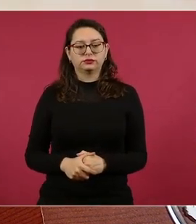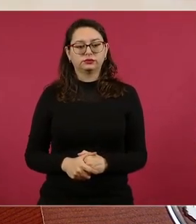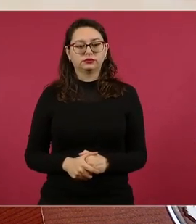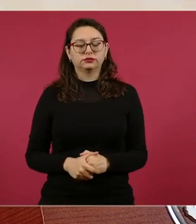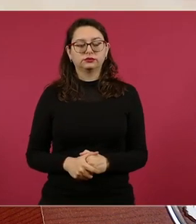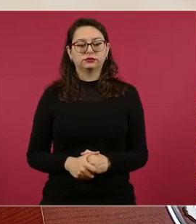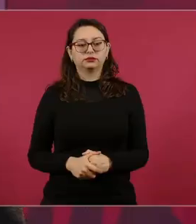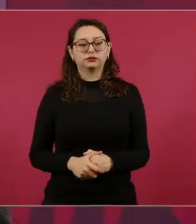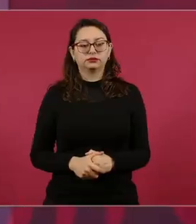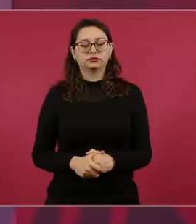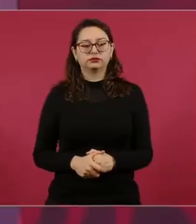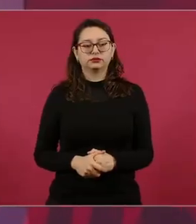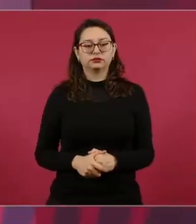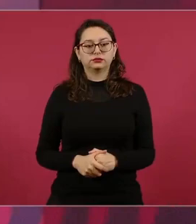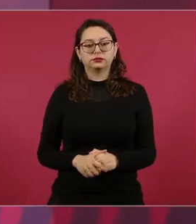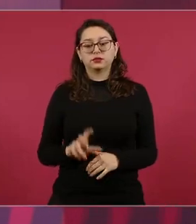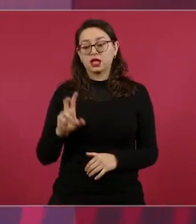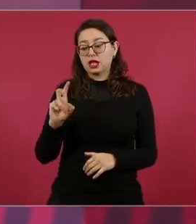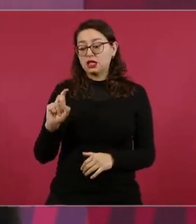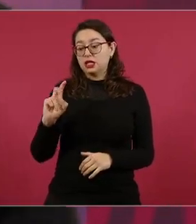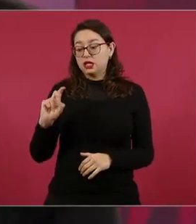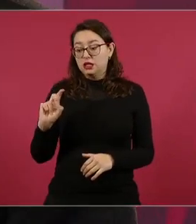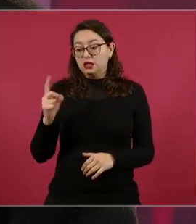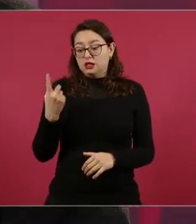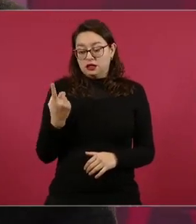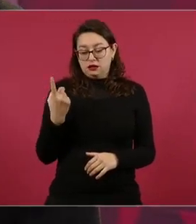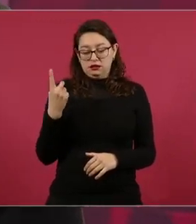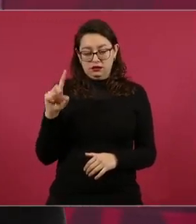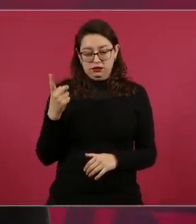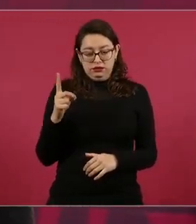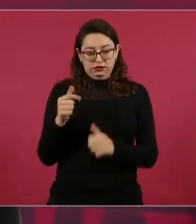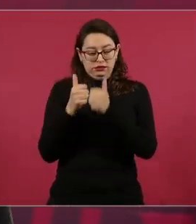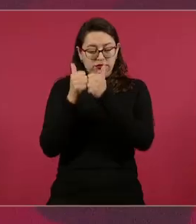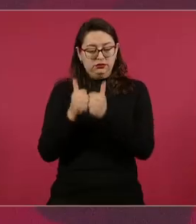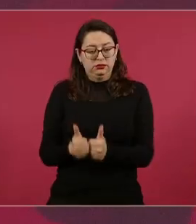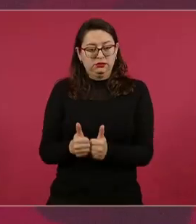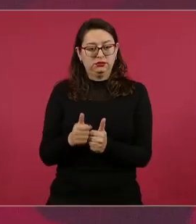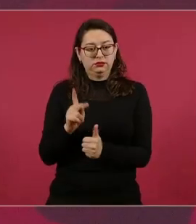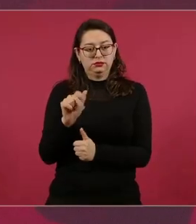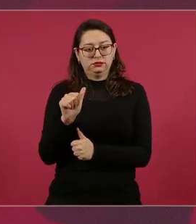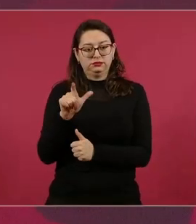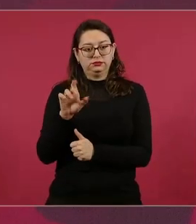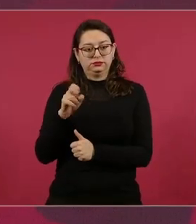Y ya el 31 me quedo en Palenque.